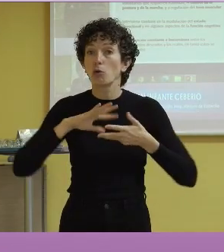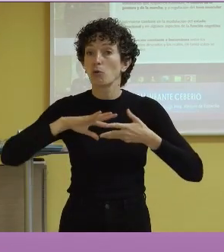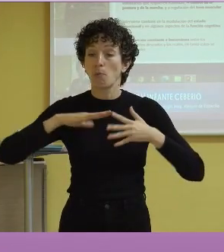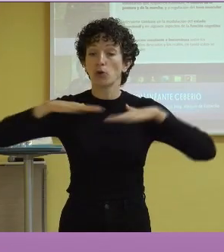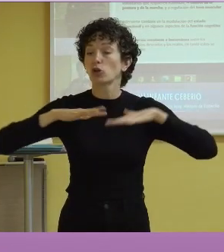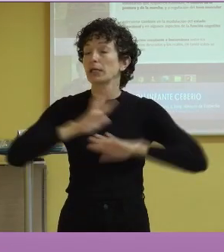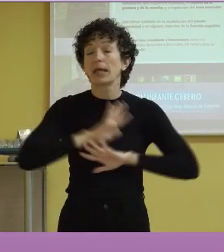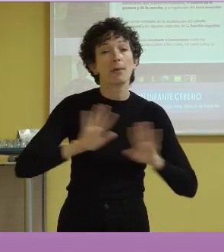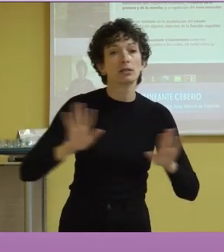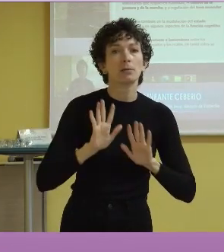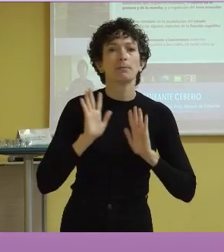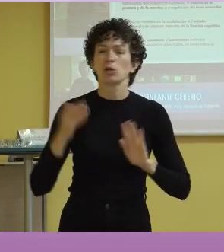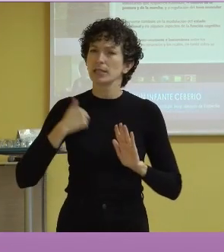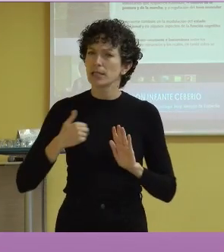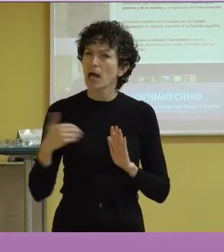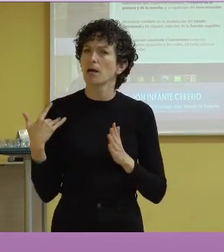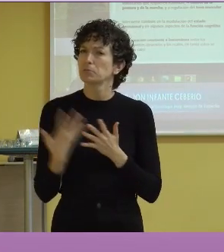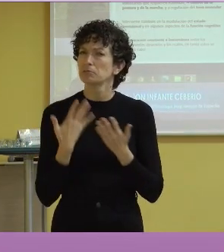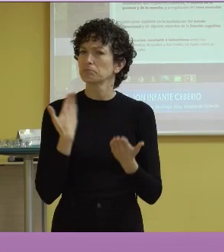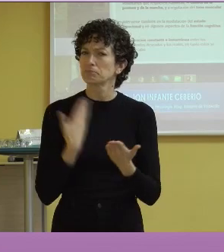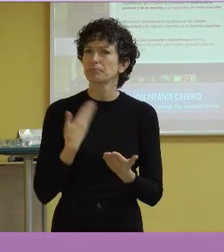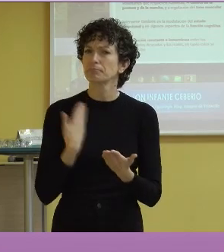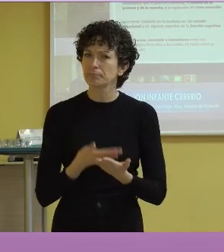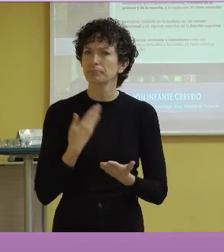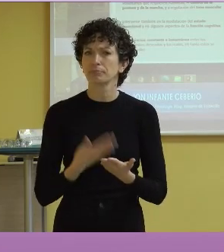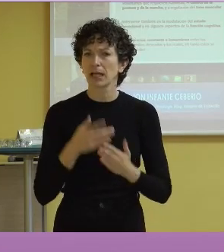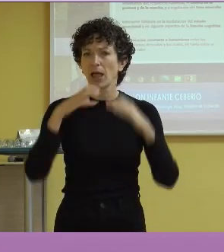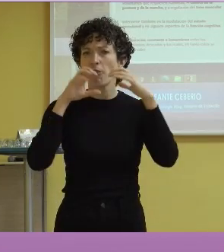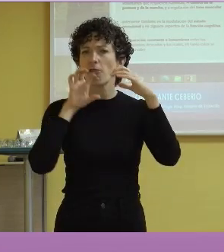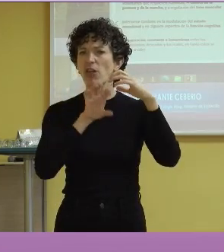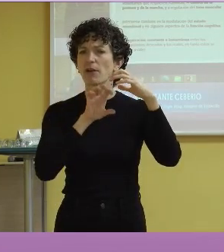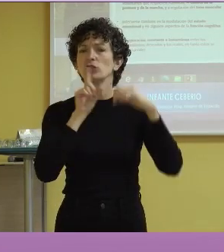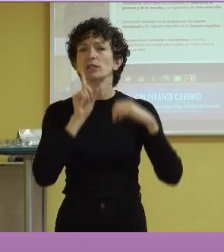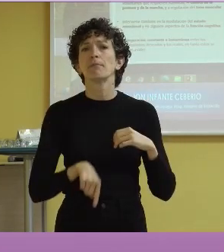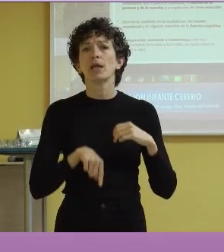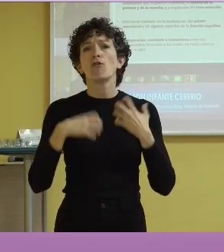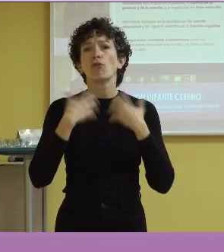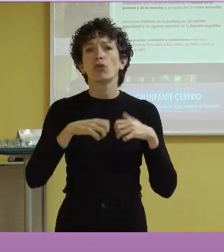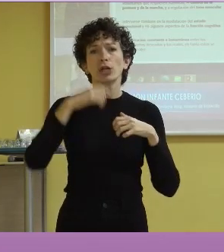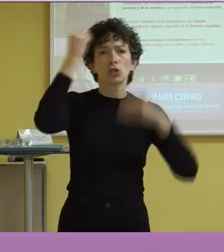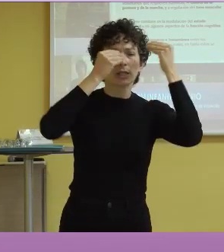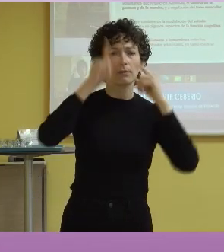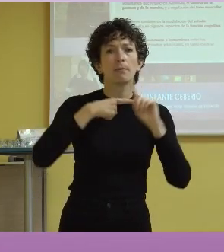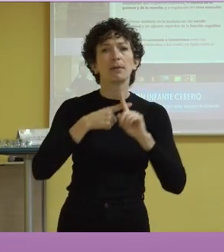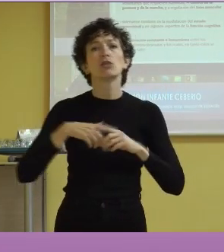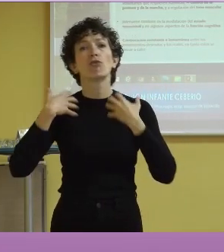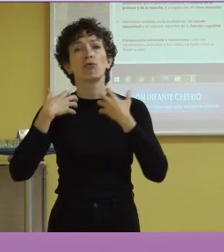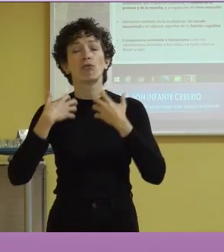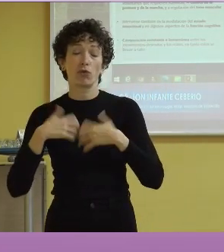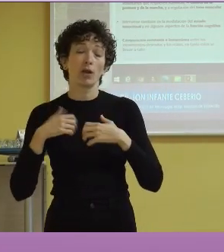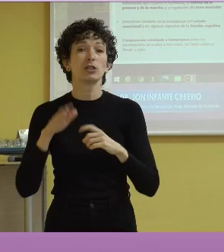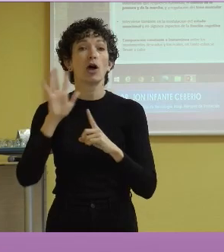pero bueno, cada vez tenemos más evidencias de que también el cerebelo participa en funciones cognitivas y funciones afectivas. Las